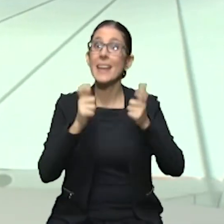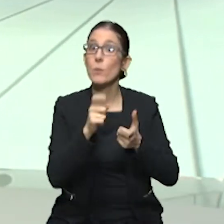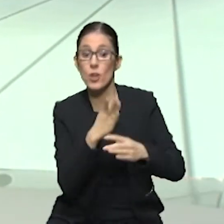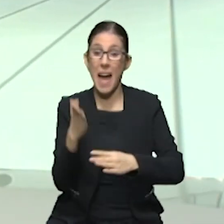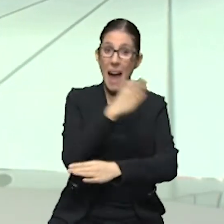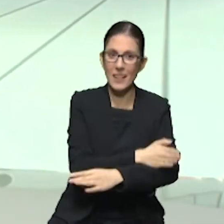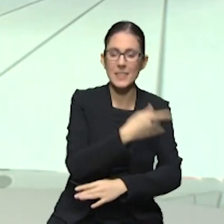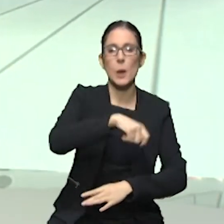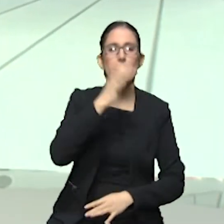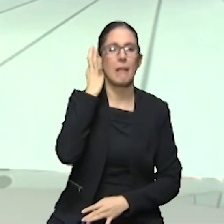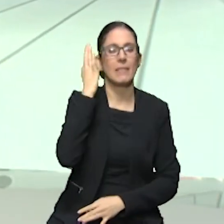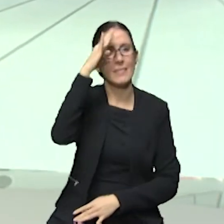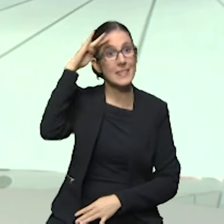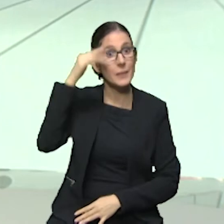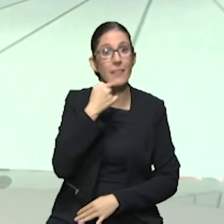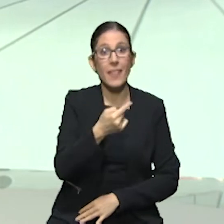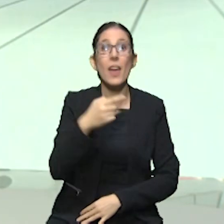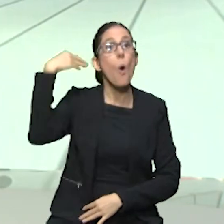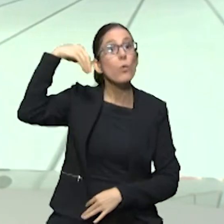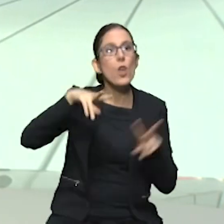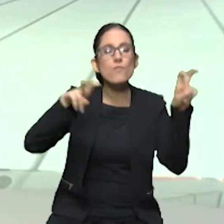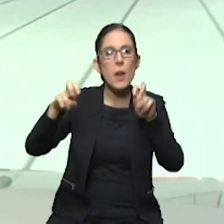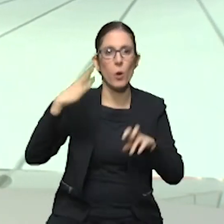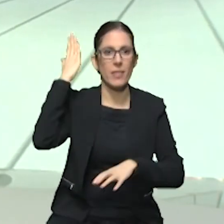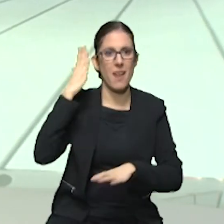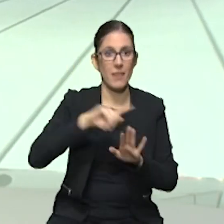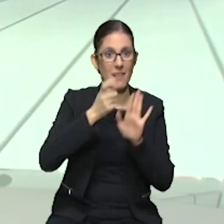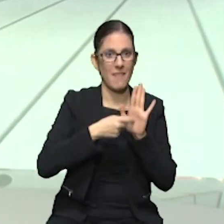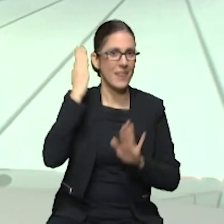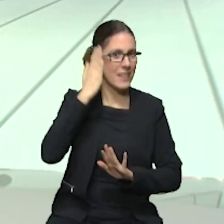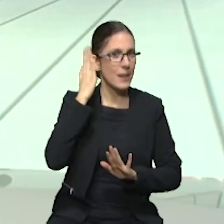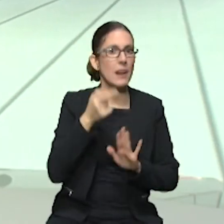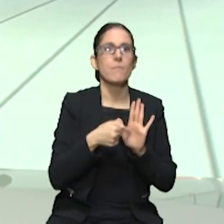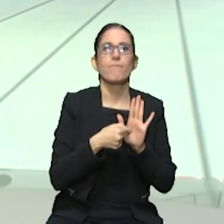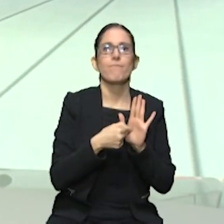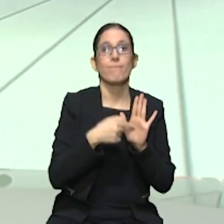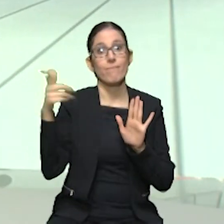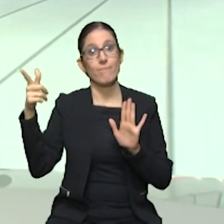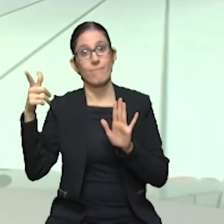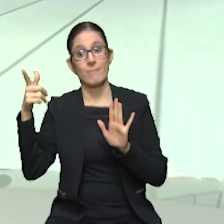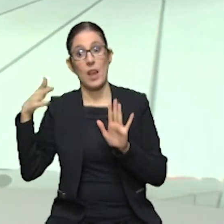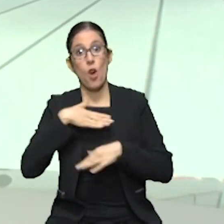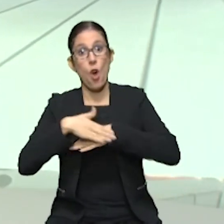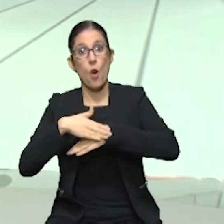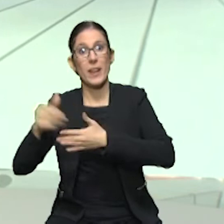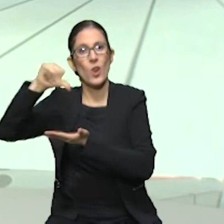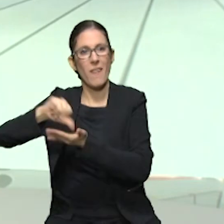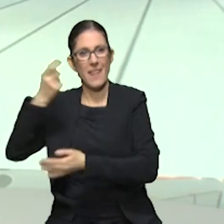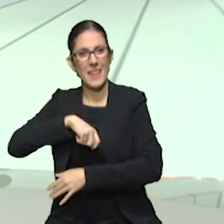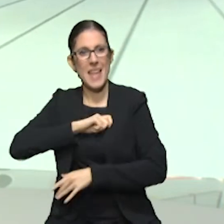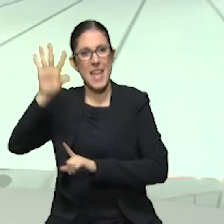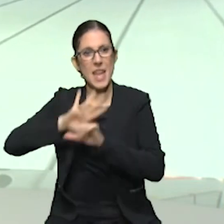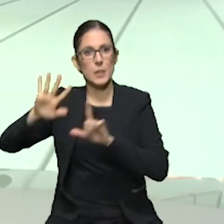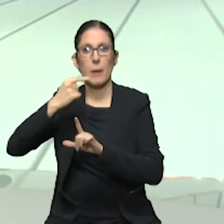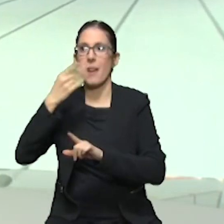se ha referido al recurso del Fuero Nuevo de Navarra que ha interpuesto el Ejecutivo Central. Dice la presidenta que ayer habló con la ministra de Política